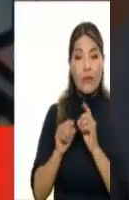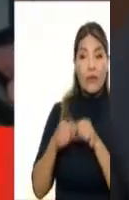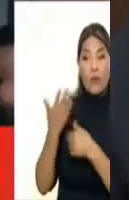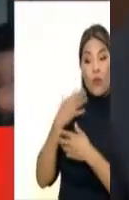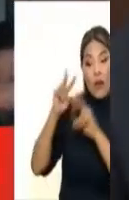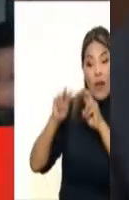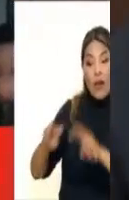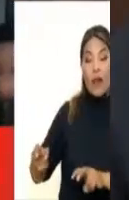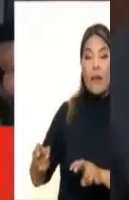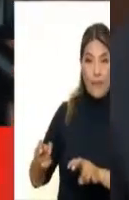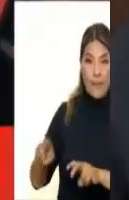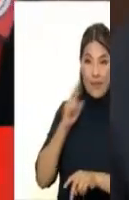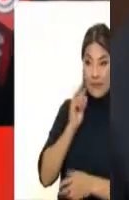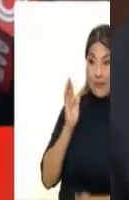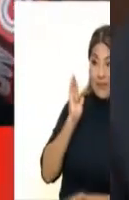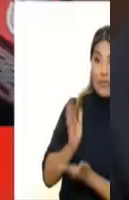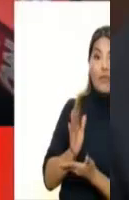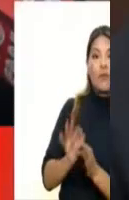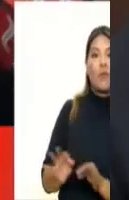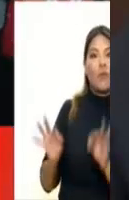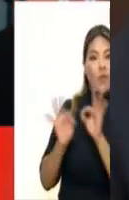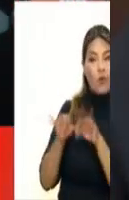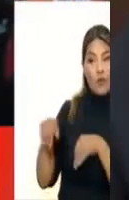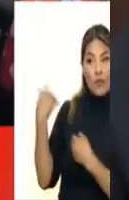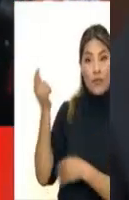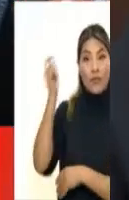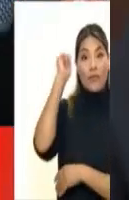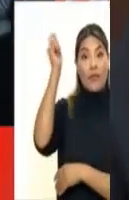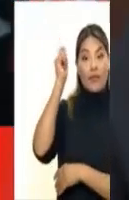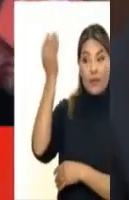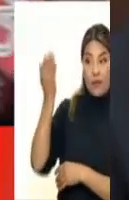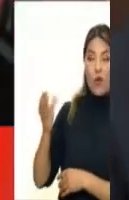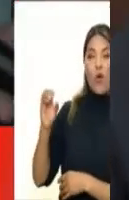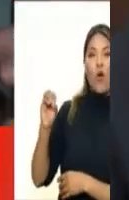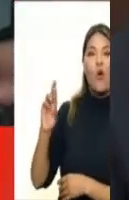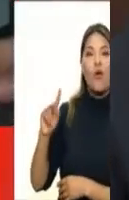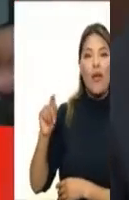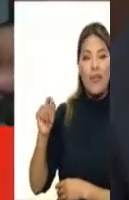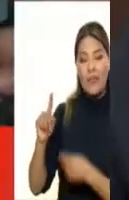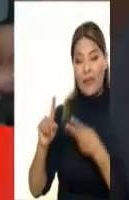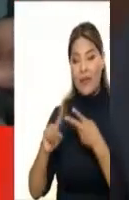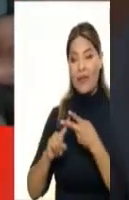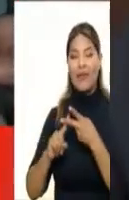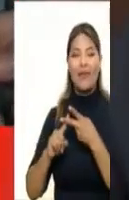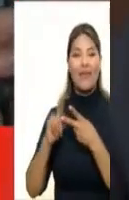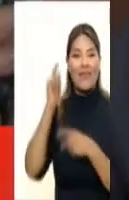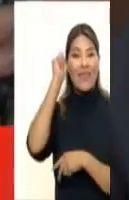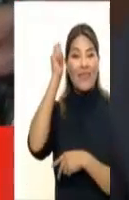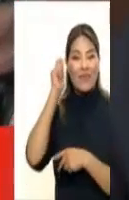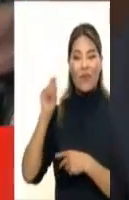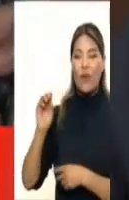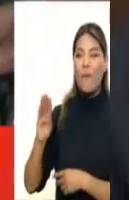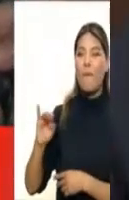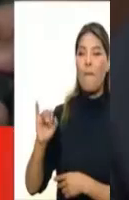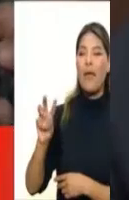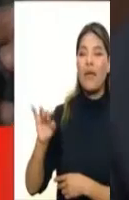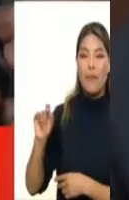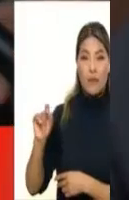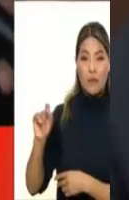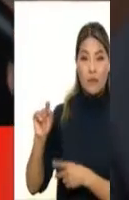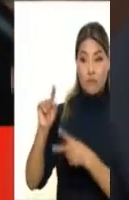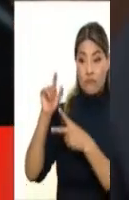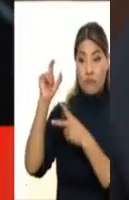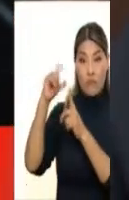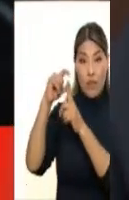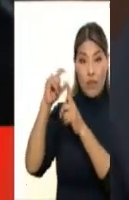analizar. La sentencia se basa en el testimonio de Barata y en el testimonio de Maiman. Pero solamente lo que le conviene de